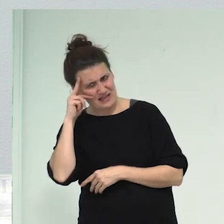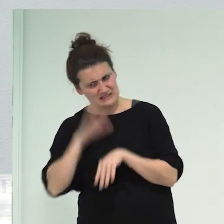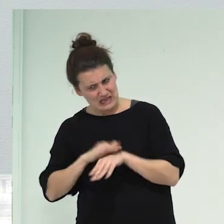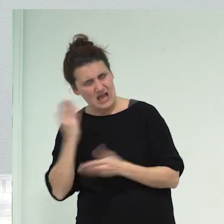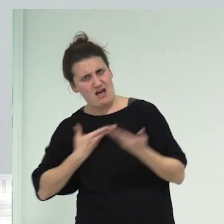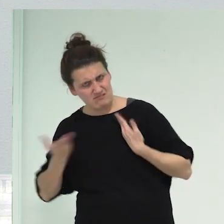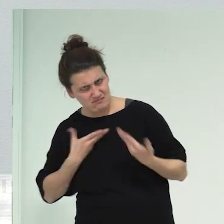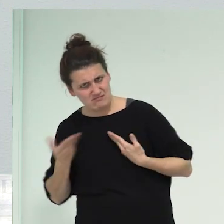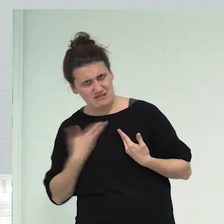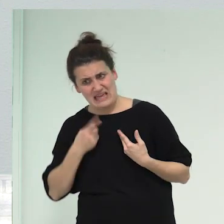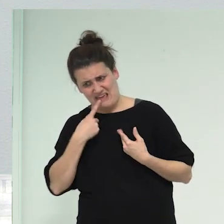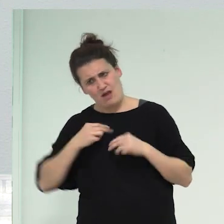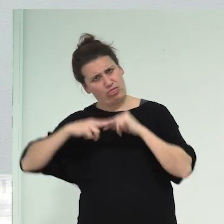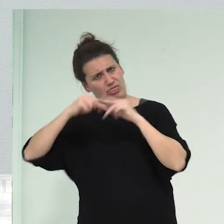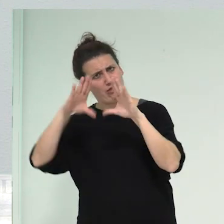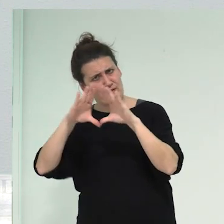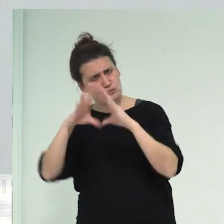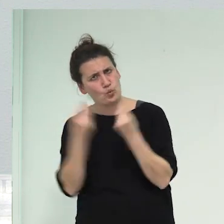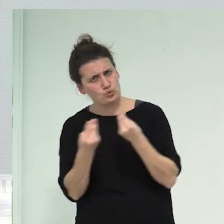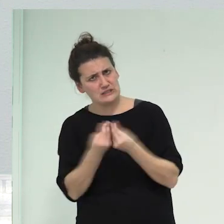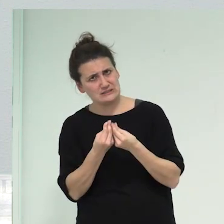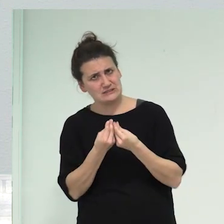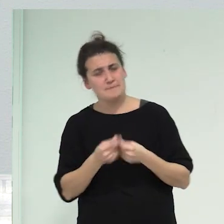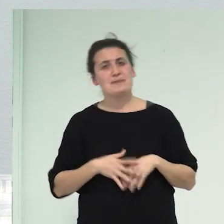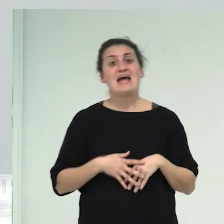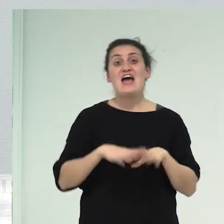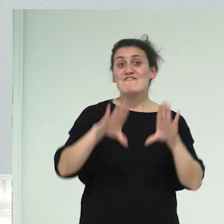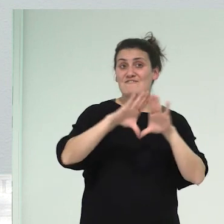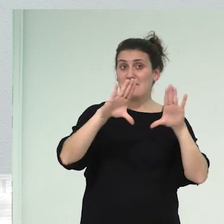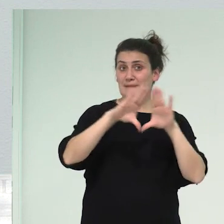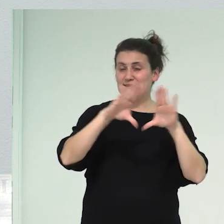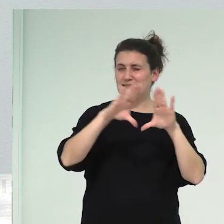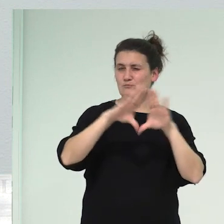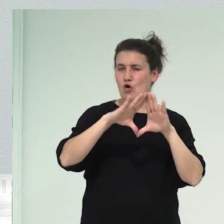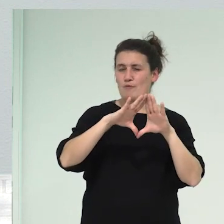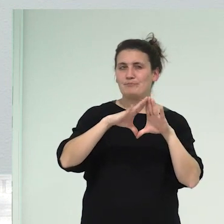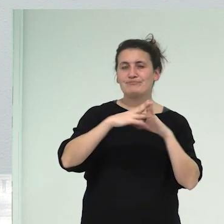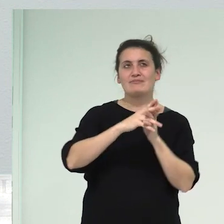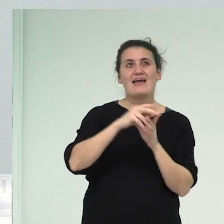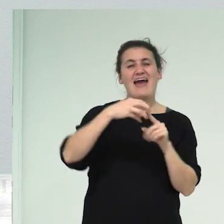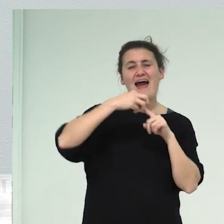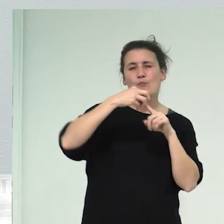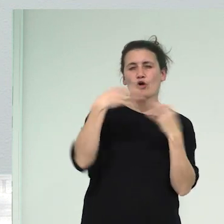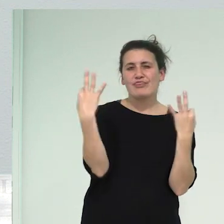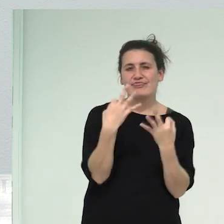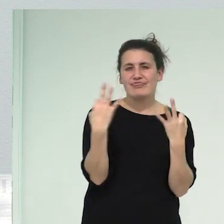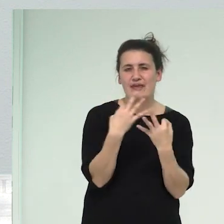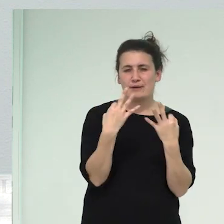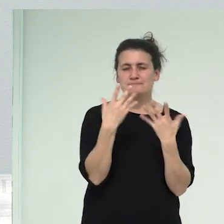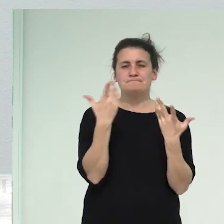como las otras del feminismo. Los feminismos hegemónicos deben cuestionar el racismo, la retórica